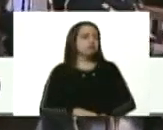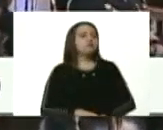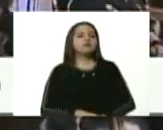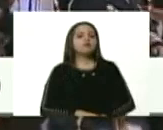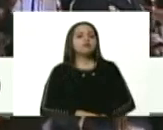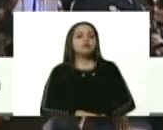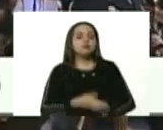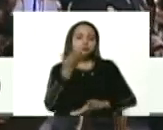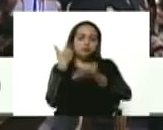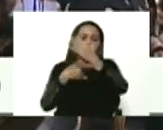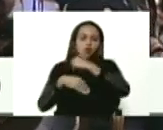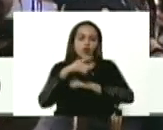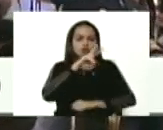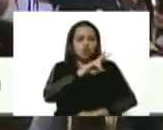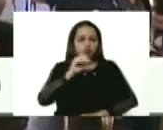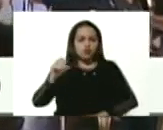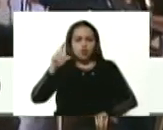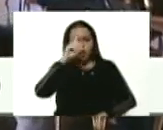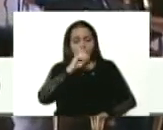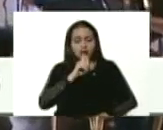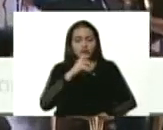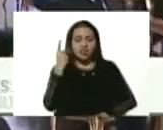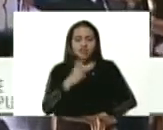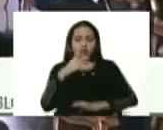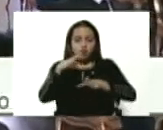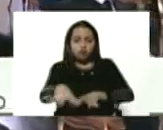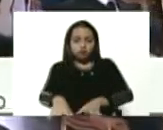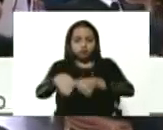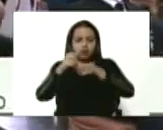Hace 200 años nos tocó tomar las armas